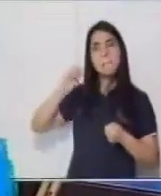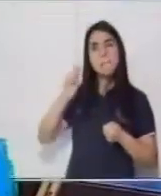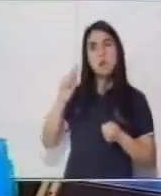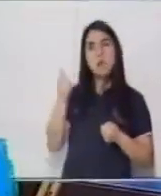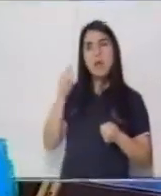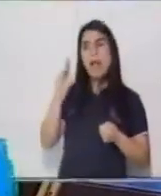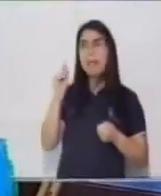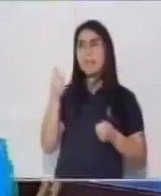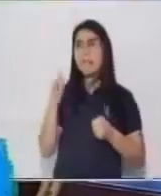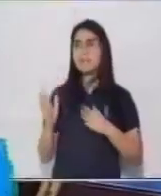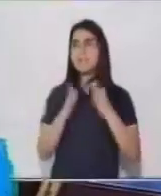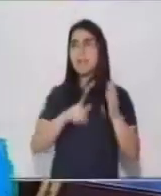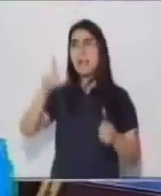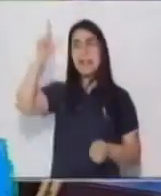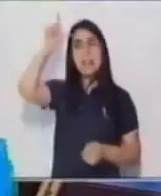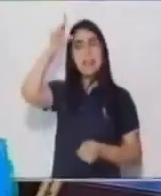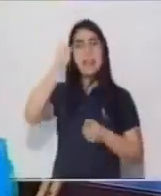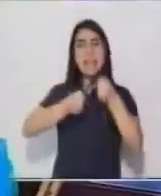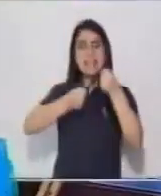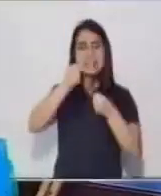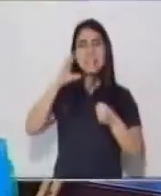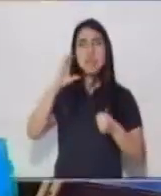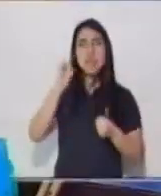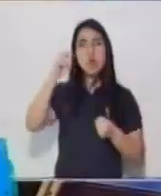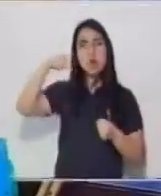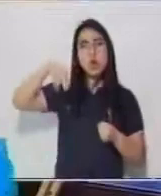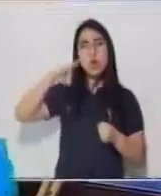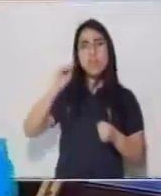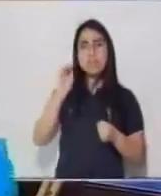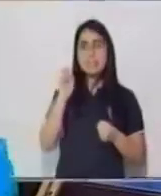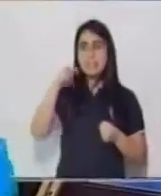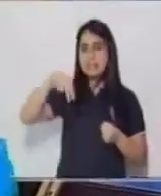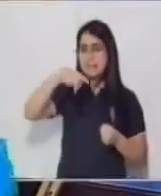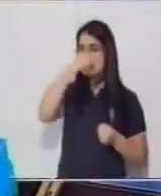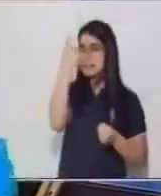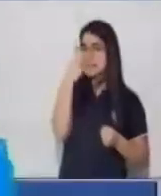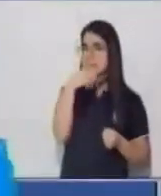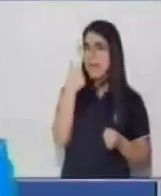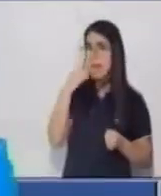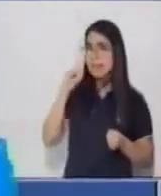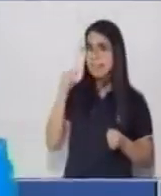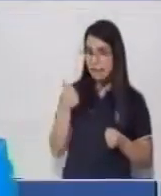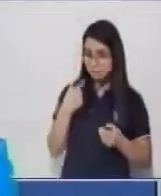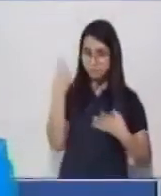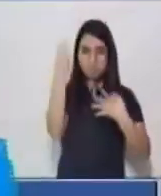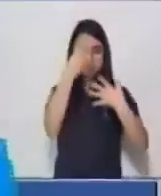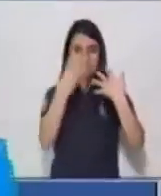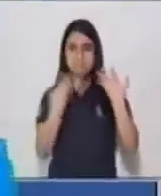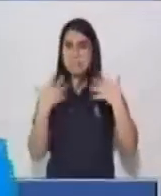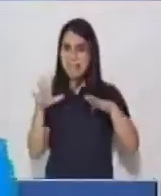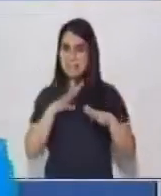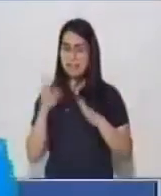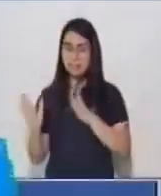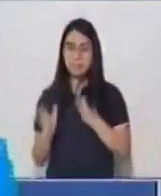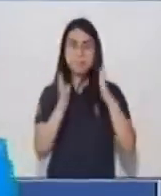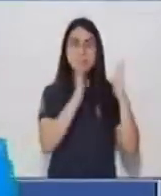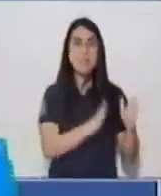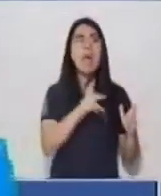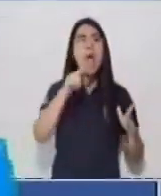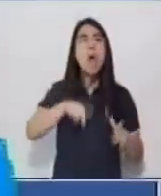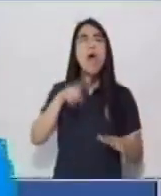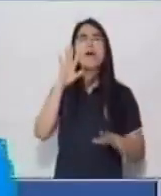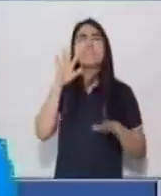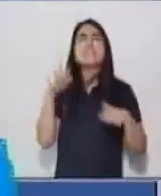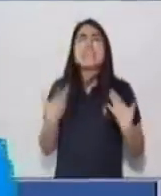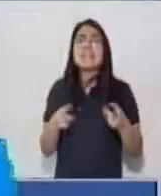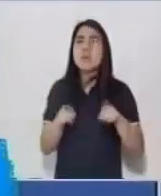se va a ir utilizando. Ahora vamos con las instrucciones. Paso número 1,